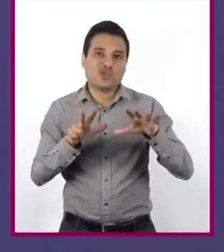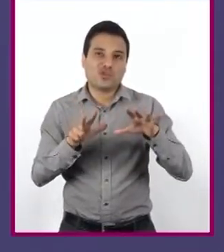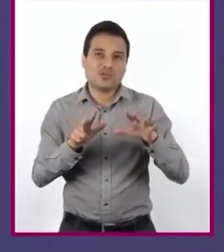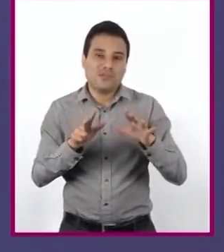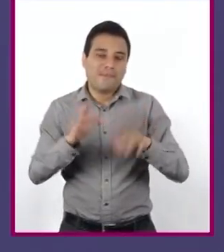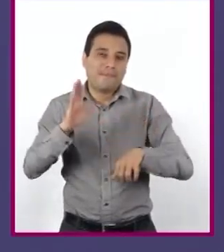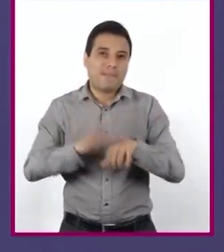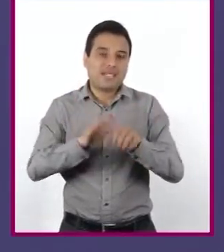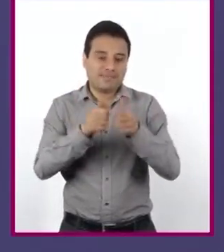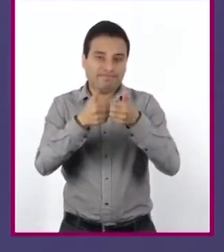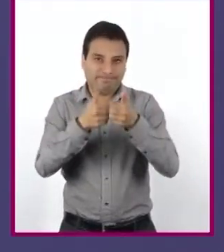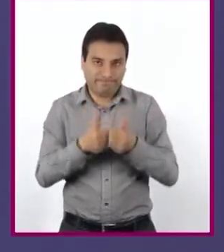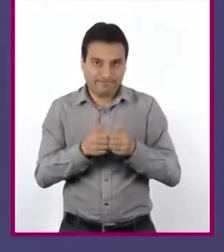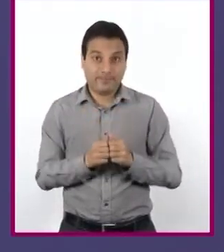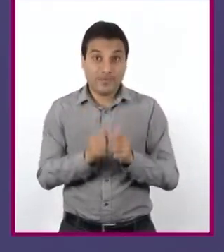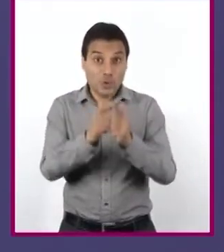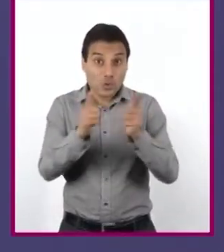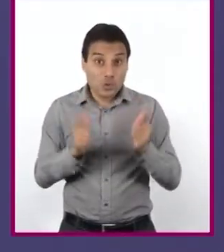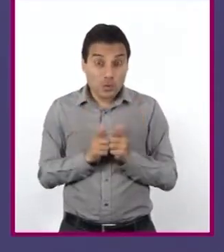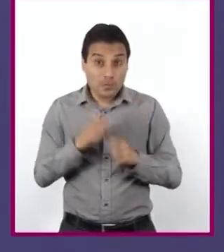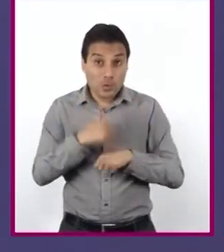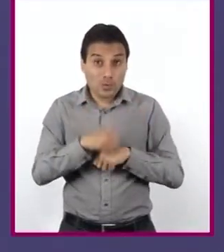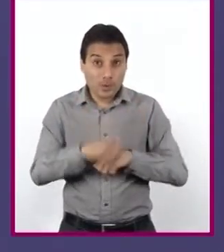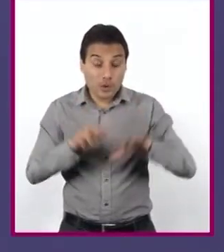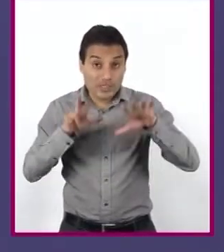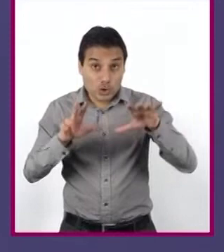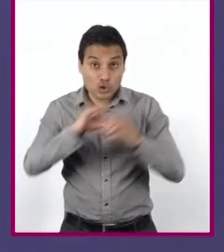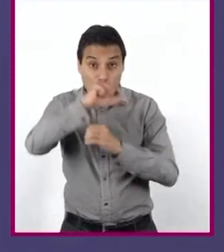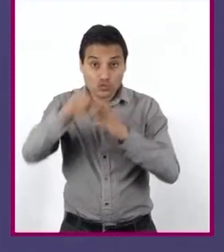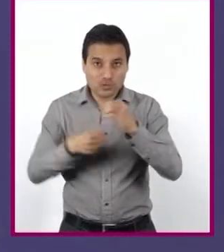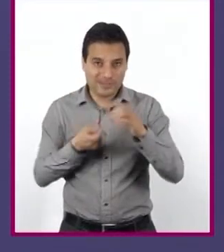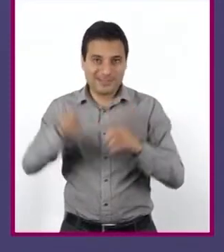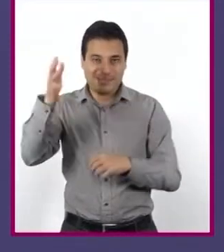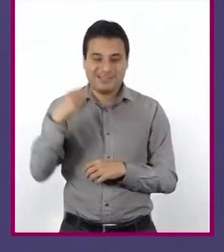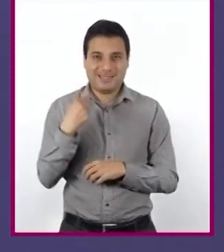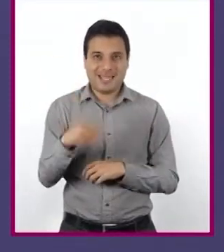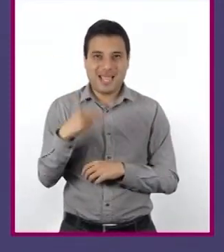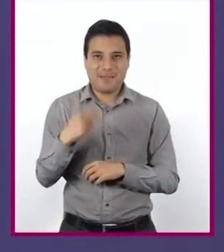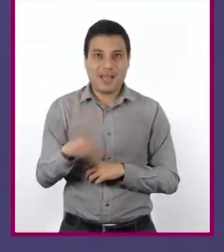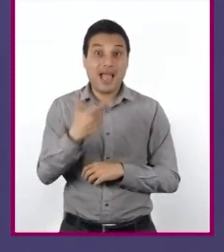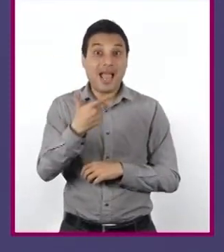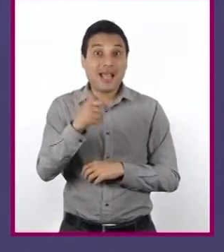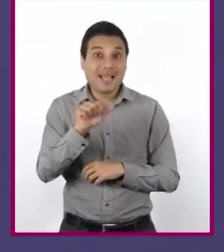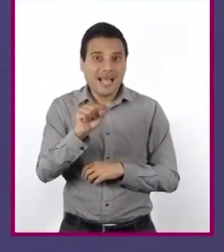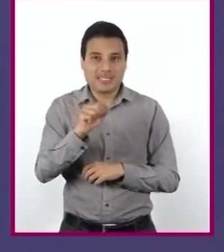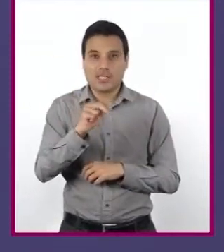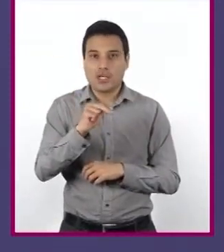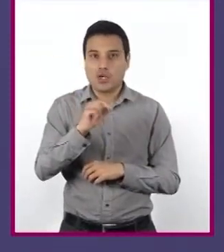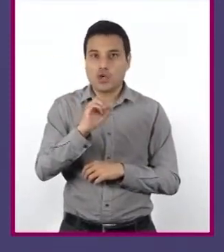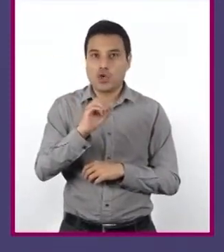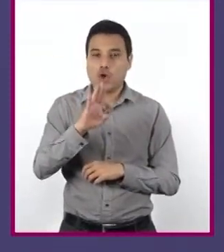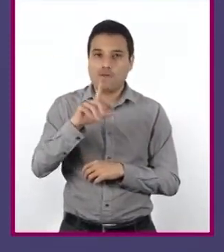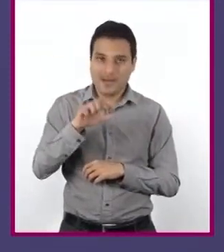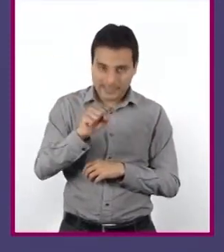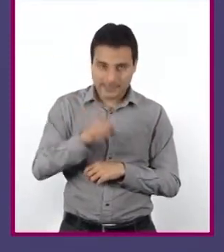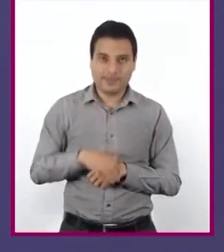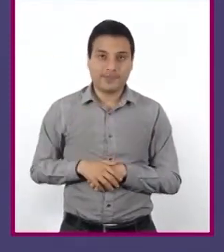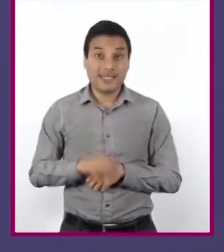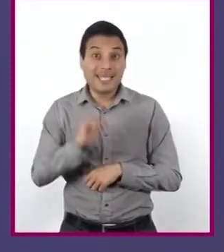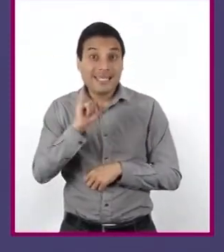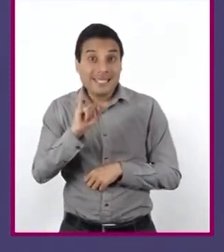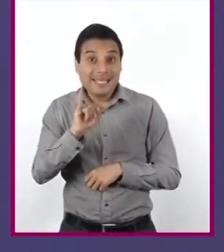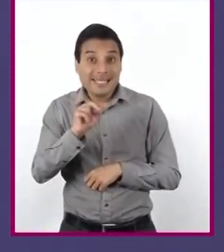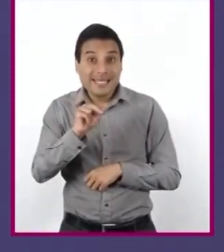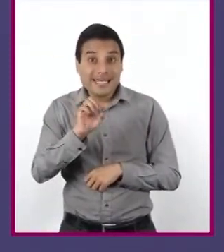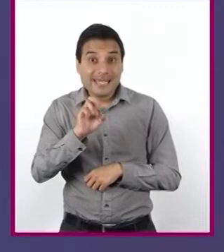Los elementos del grupo 18 se llaman también gases nobles, inertes o raros. En este